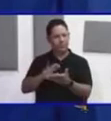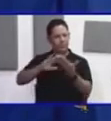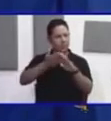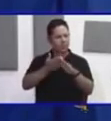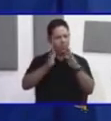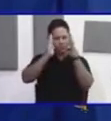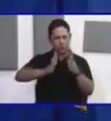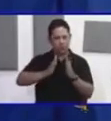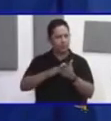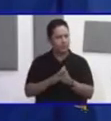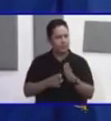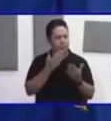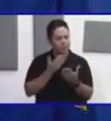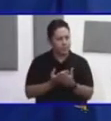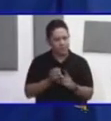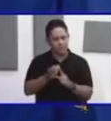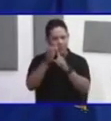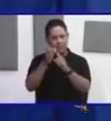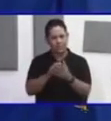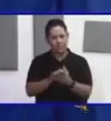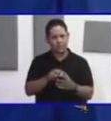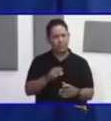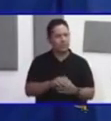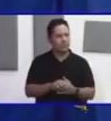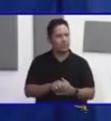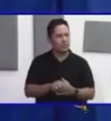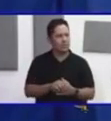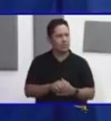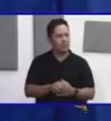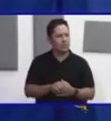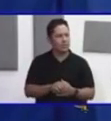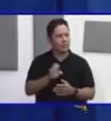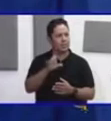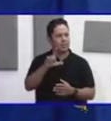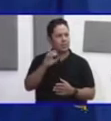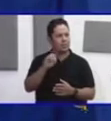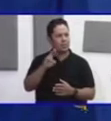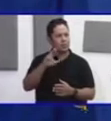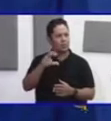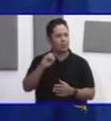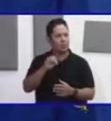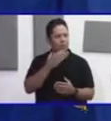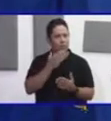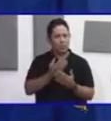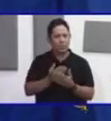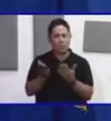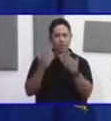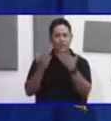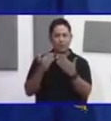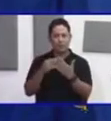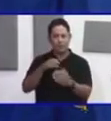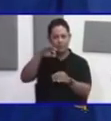escuche y darle agradecimientos especiales, señor diputado, por haber dado el voto de confianza al tema de la